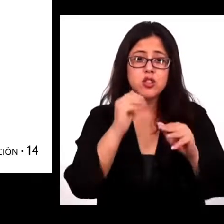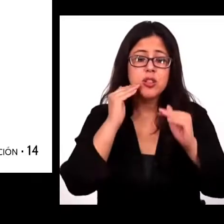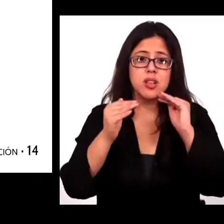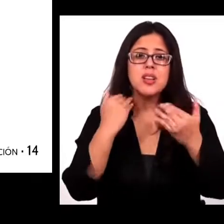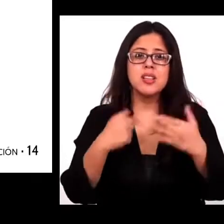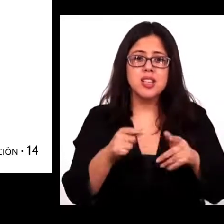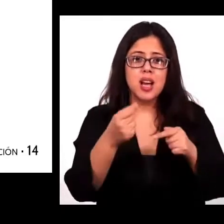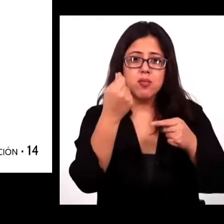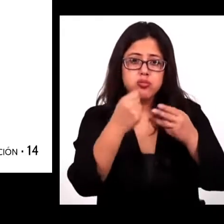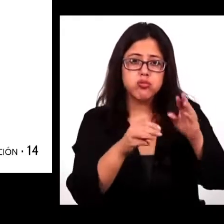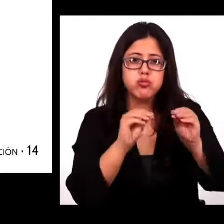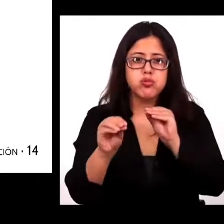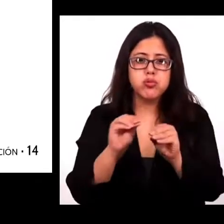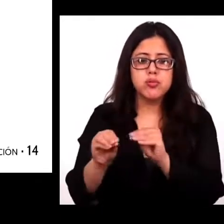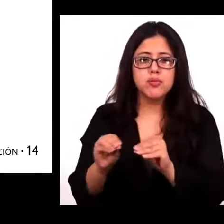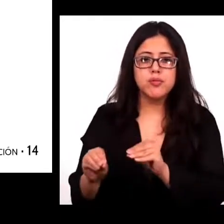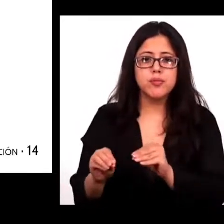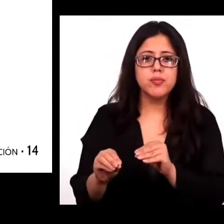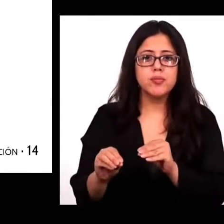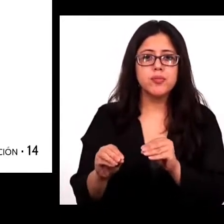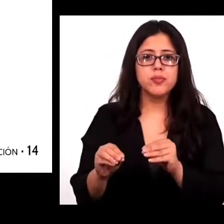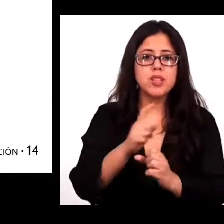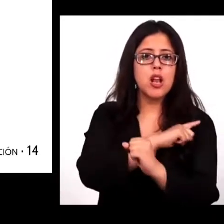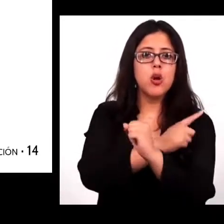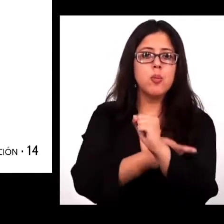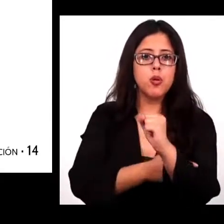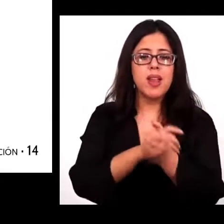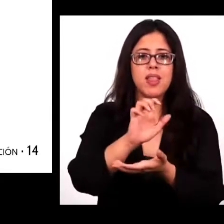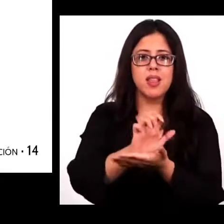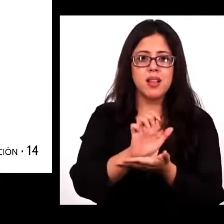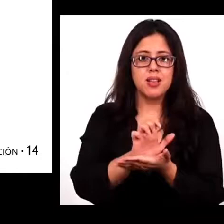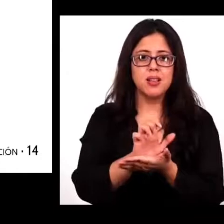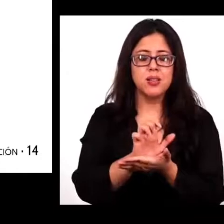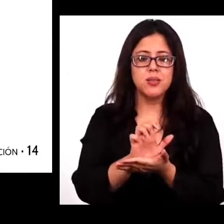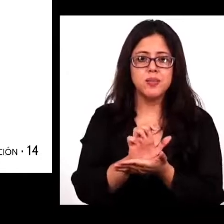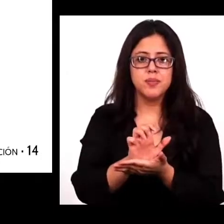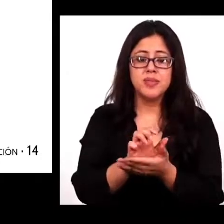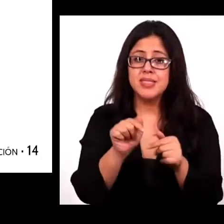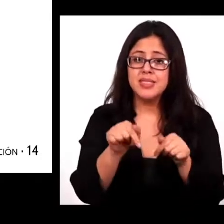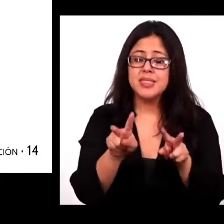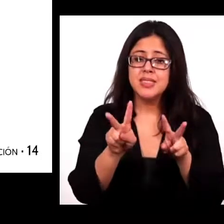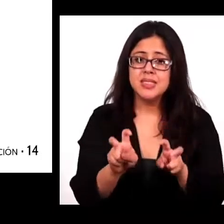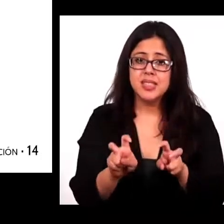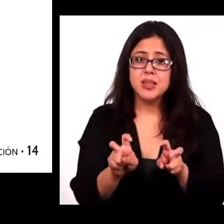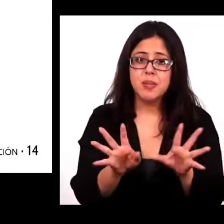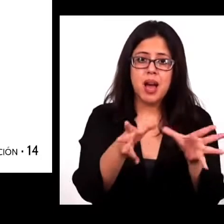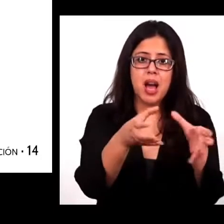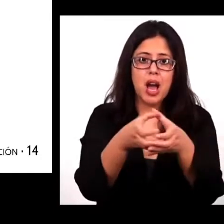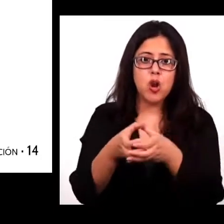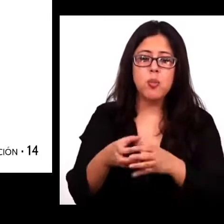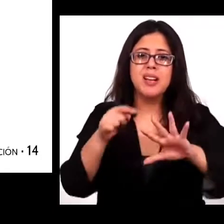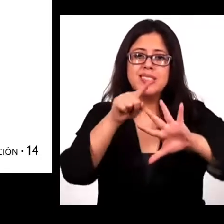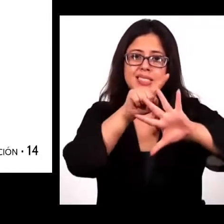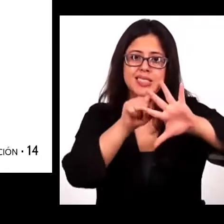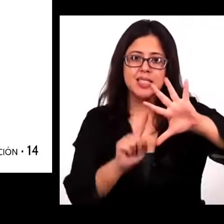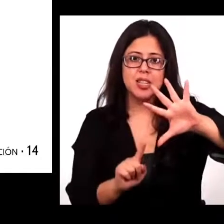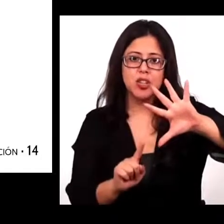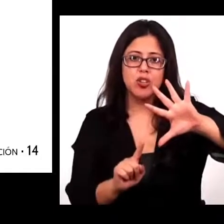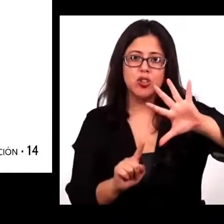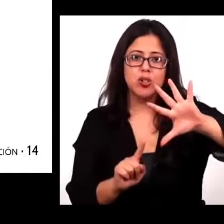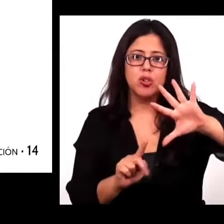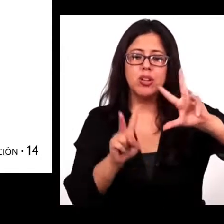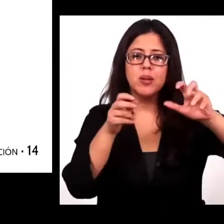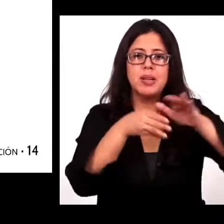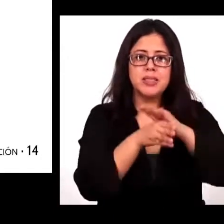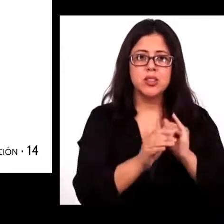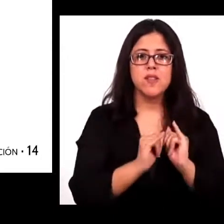diversas recomendaciones, como les decía, a los poderes y órganos del Estado. En ese sentido, las agrupamos en 5 tópicos: el acceso a la